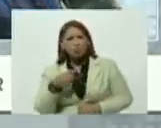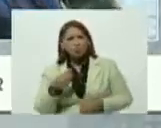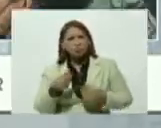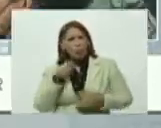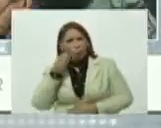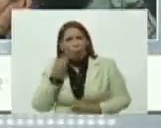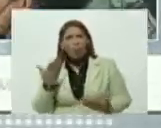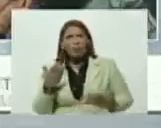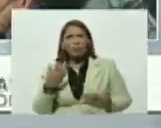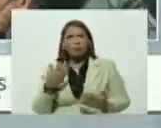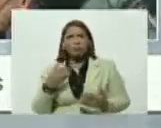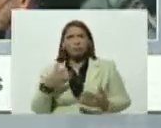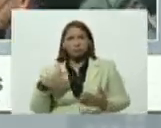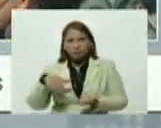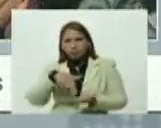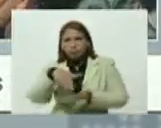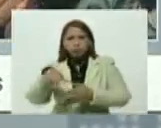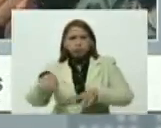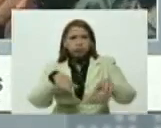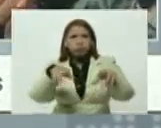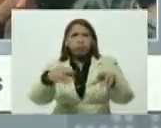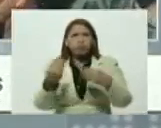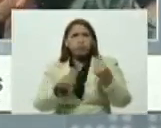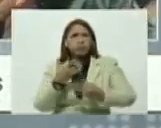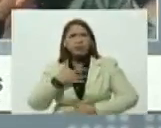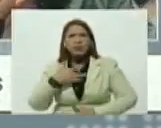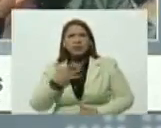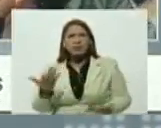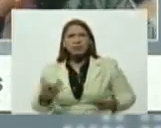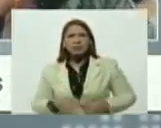te lanzaste al río. ¿Cómo te sentiste?